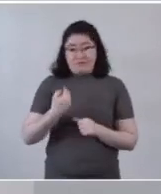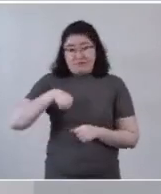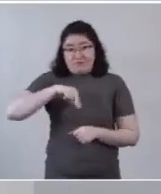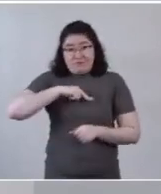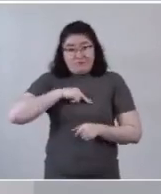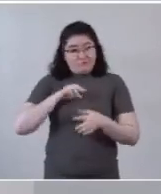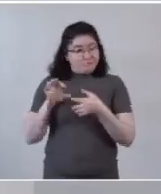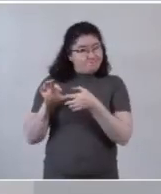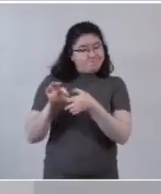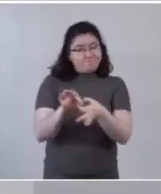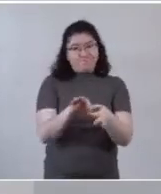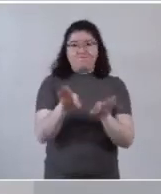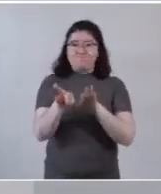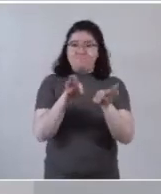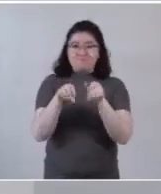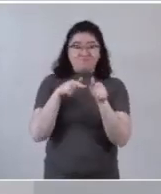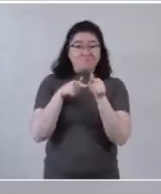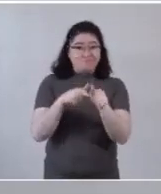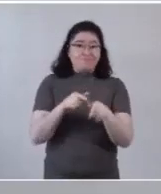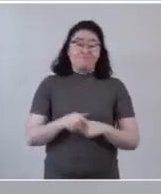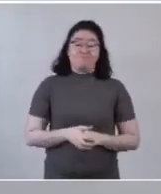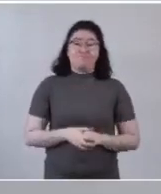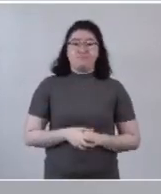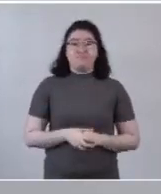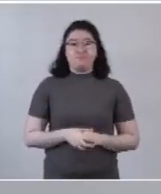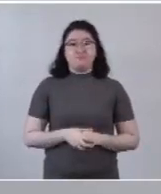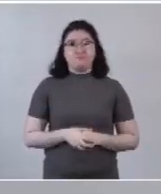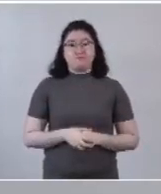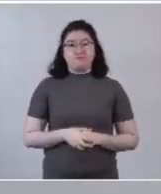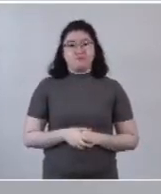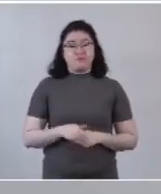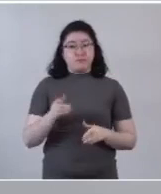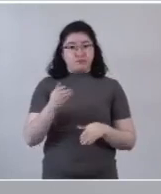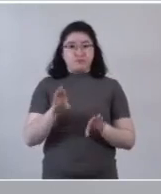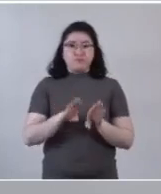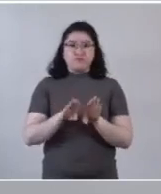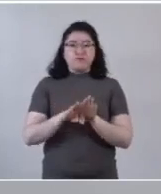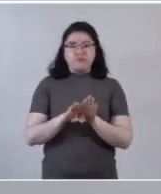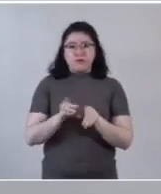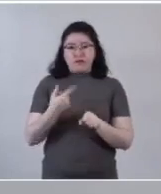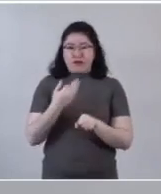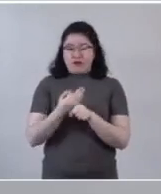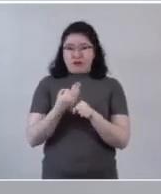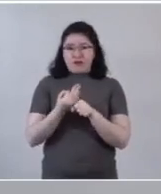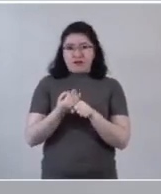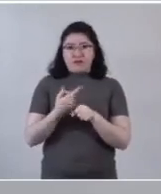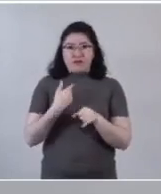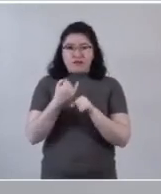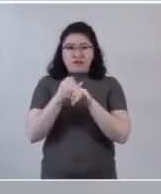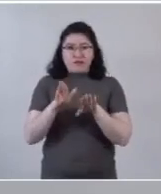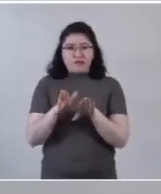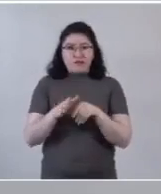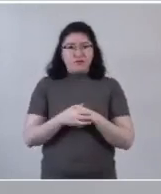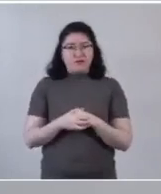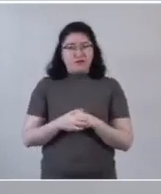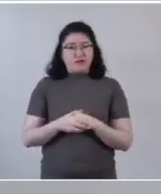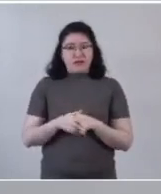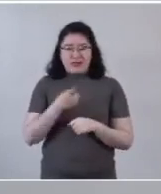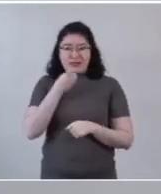coordinación permanente. Una especulación, entonces, de fuentes no confirmadas, lo que publica el New York Times.